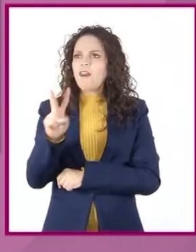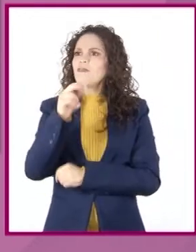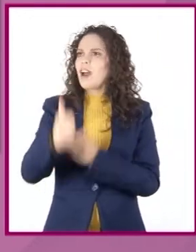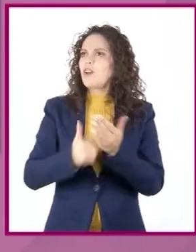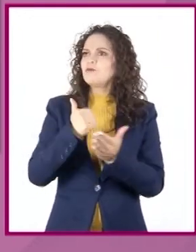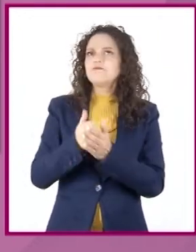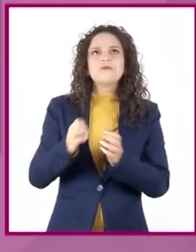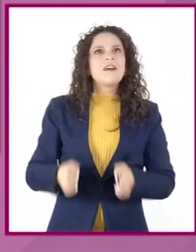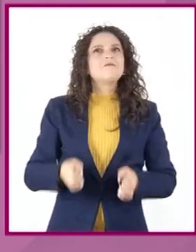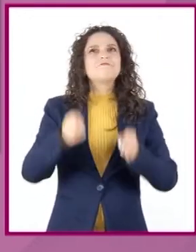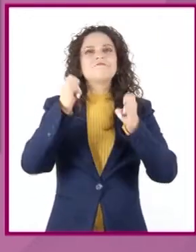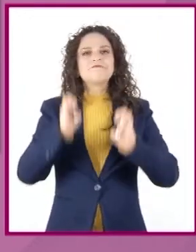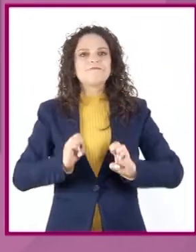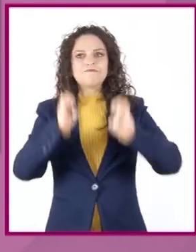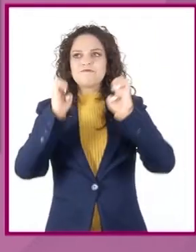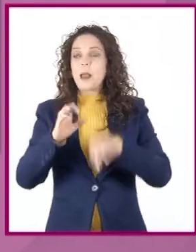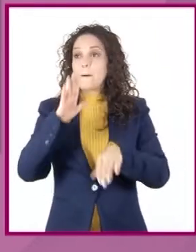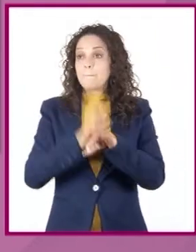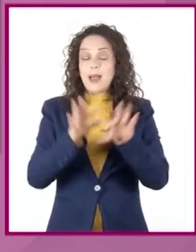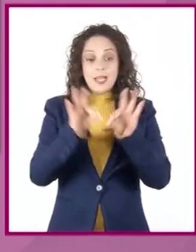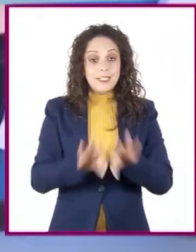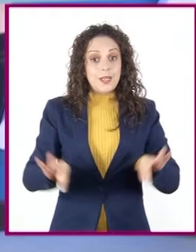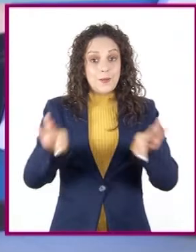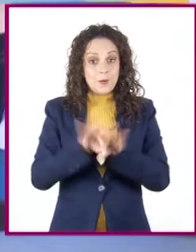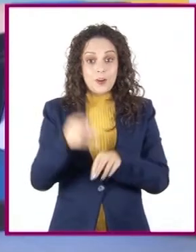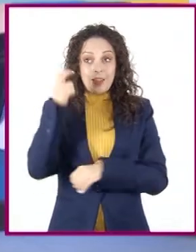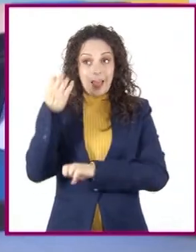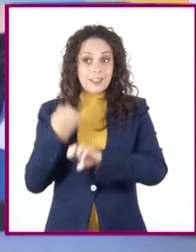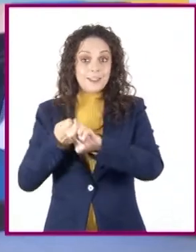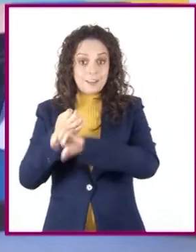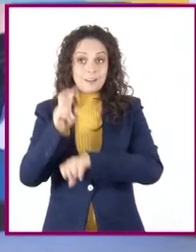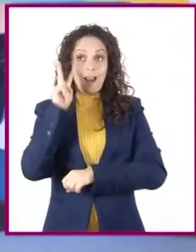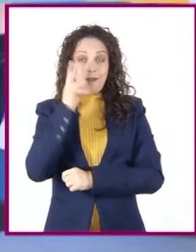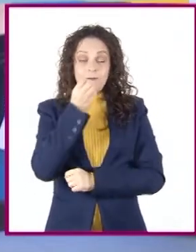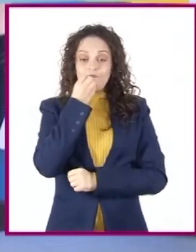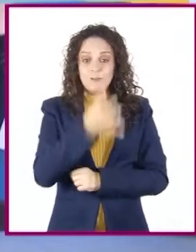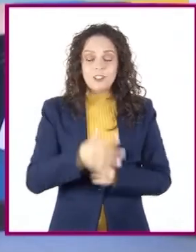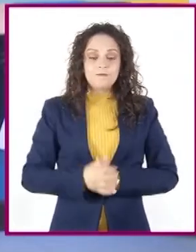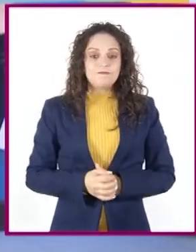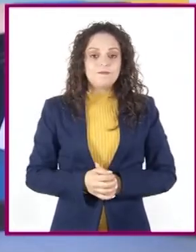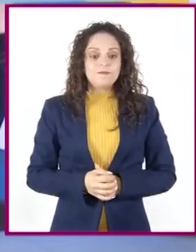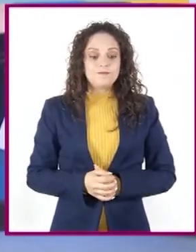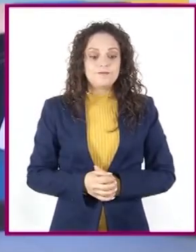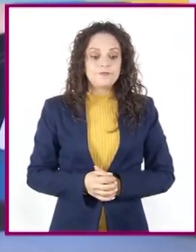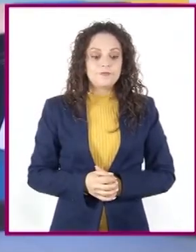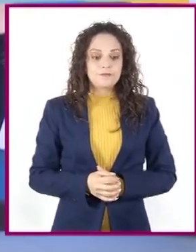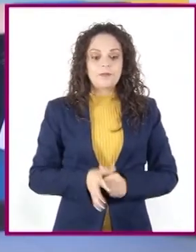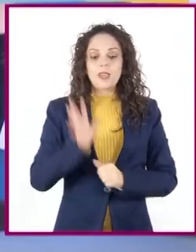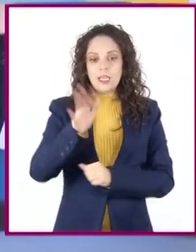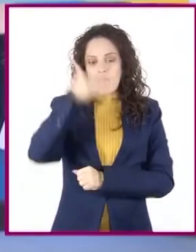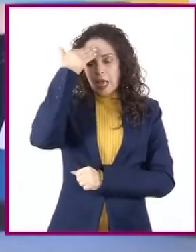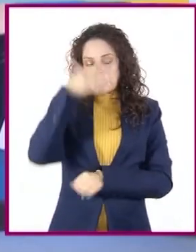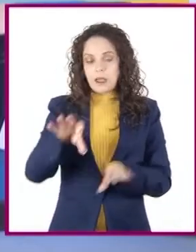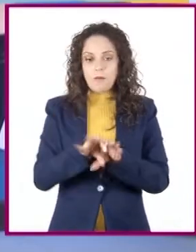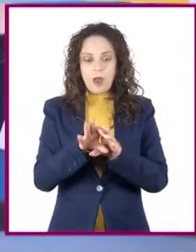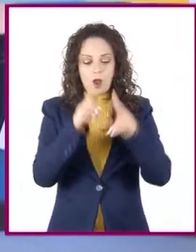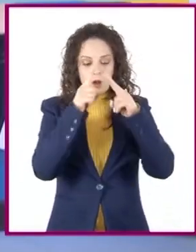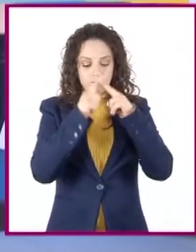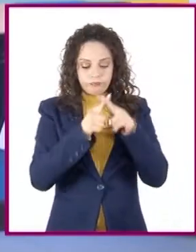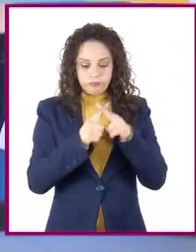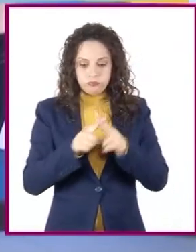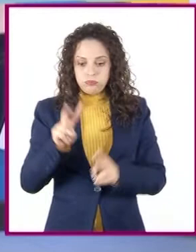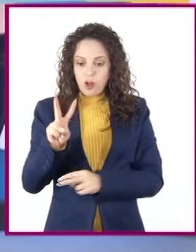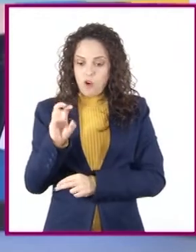de las vialidades más importantes del estado. Ya sabemos cómo se calcula el volumen de un